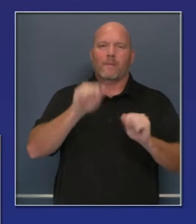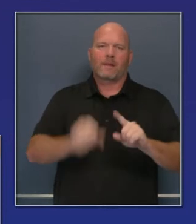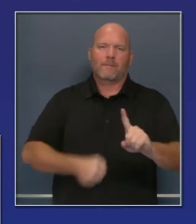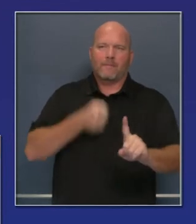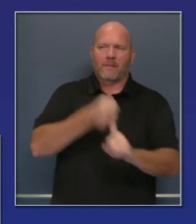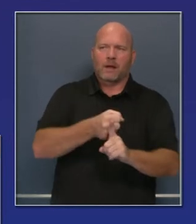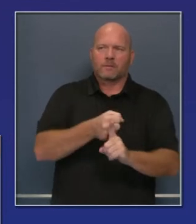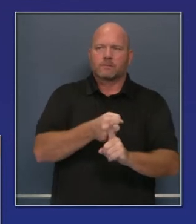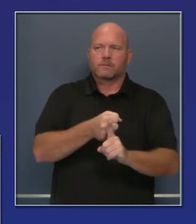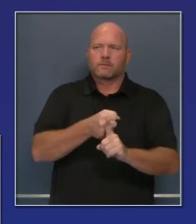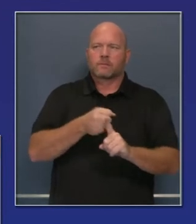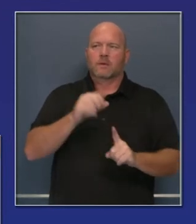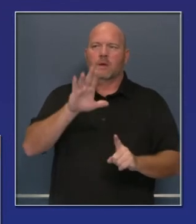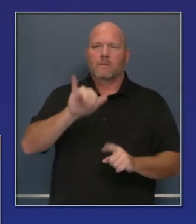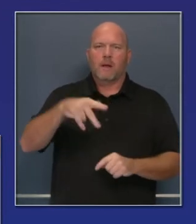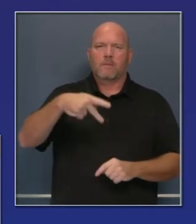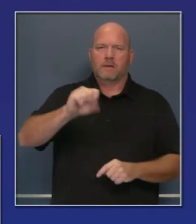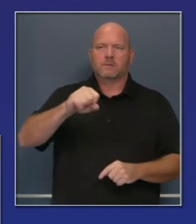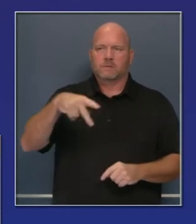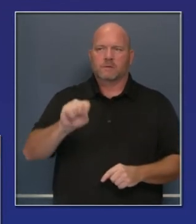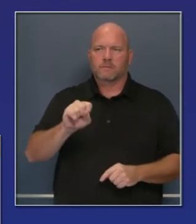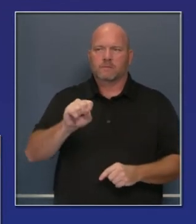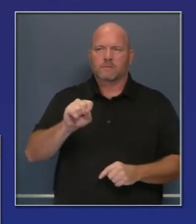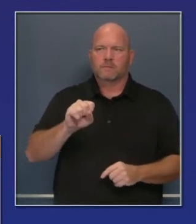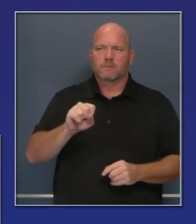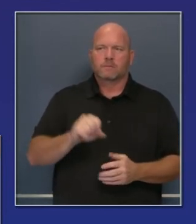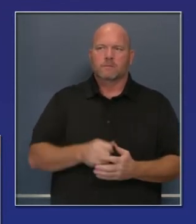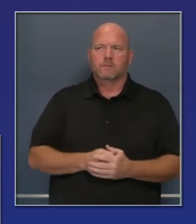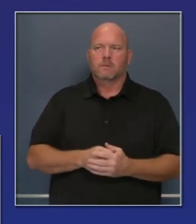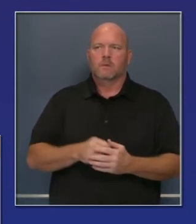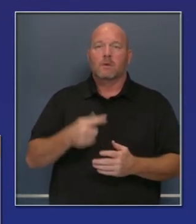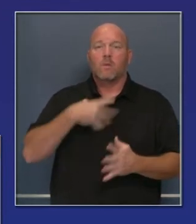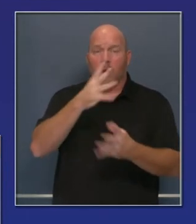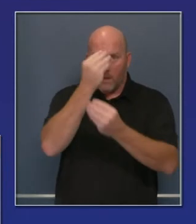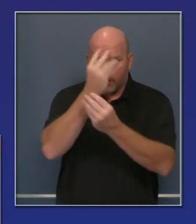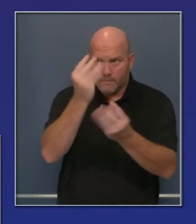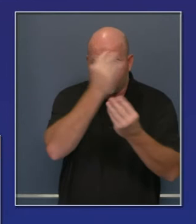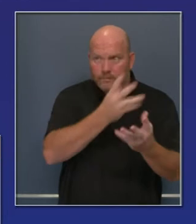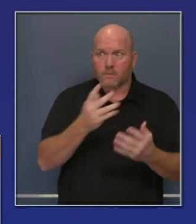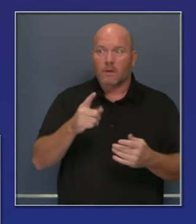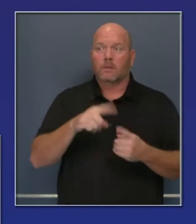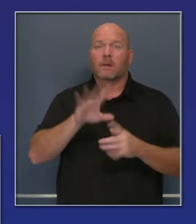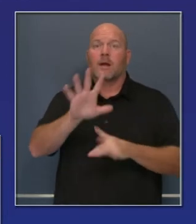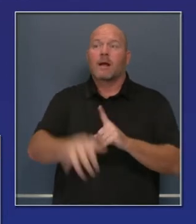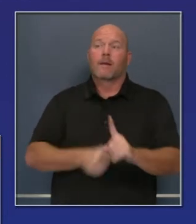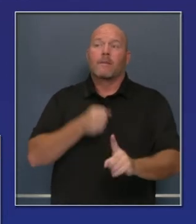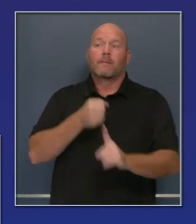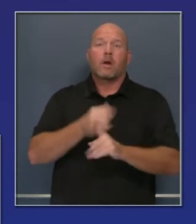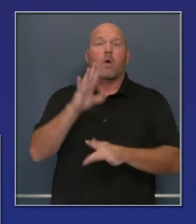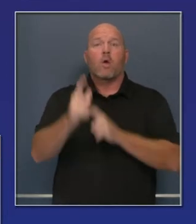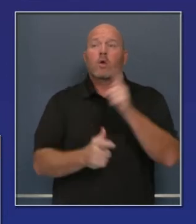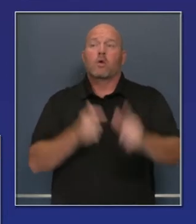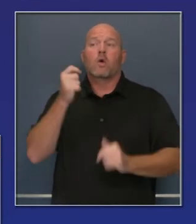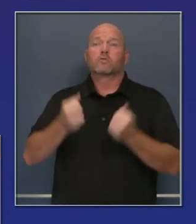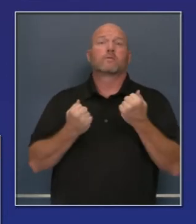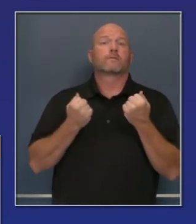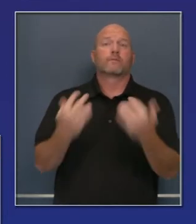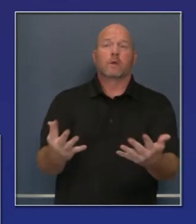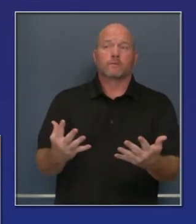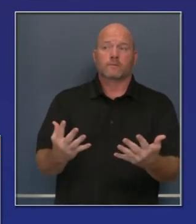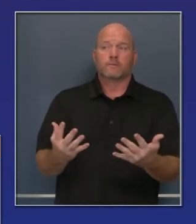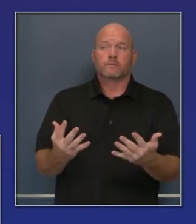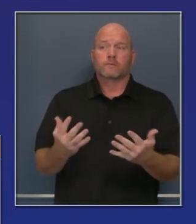verse impactadas por protocolos de PSE. También les quiero traer las últimas noticias sobre el impacto de estos